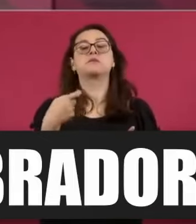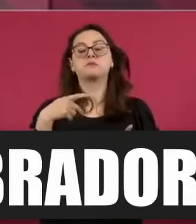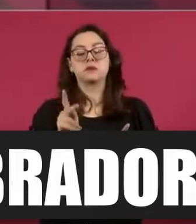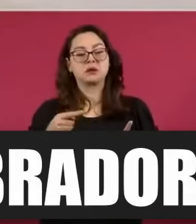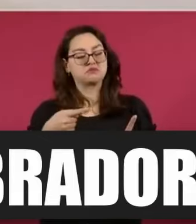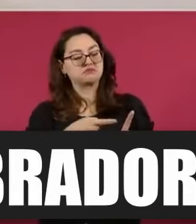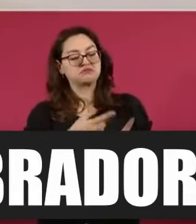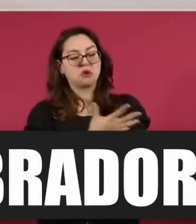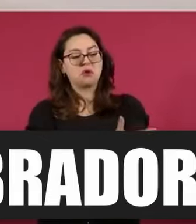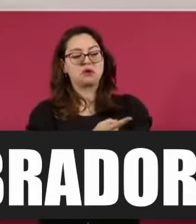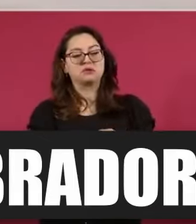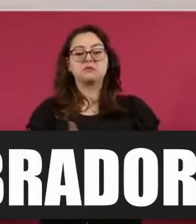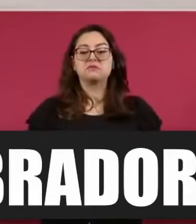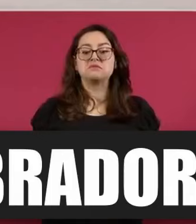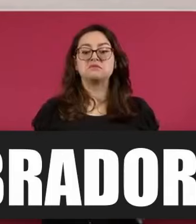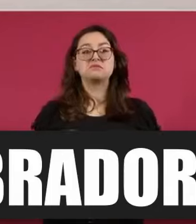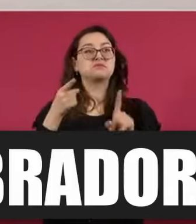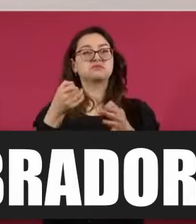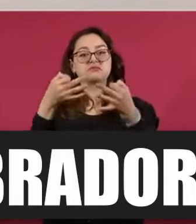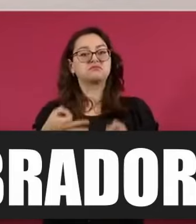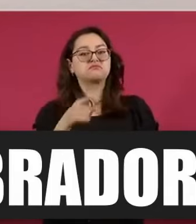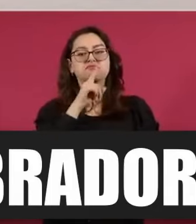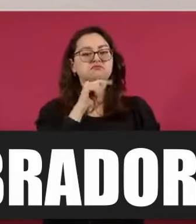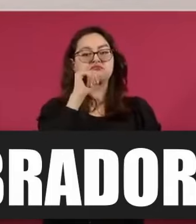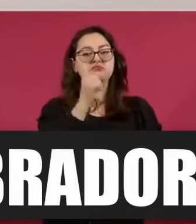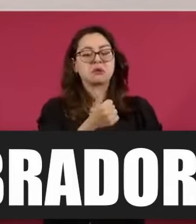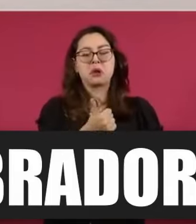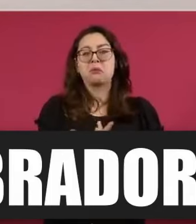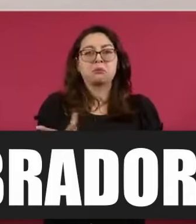sin principios, sin ideales, y entra al CISEN